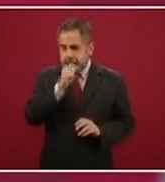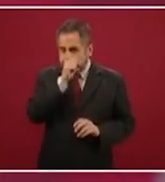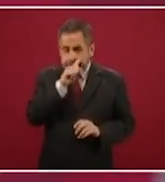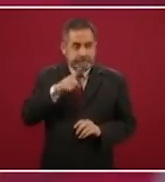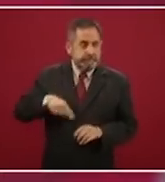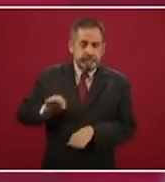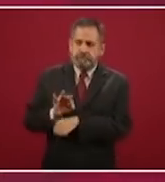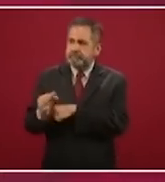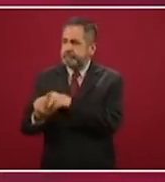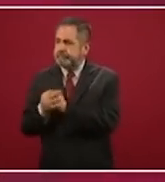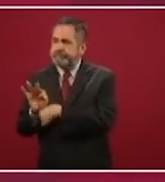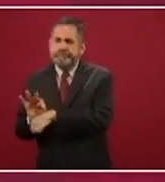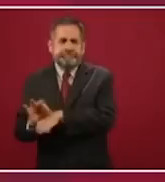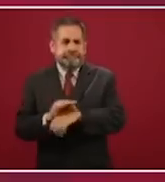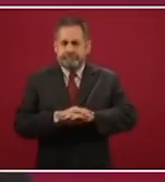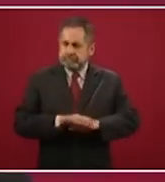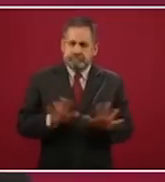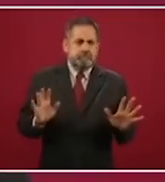defendernos todos.